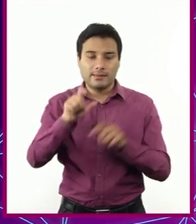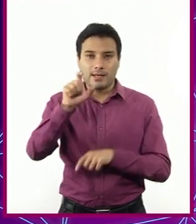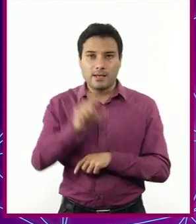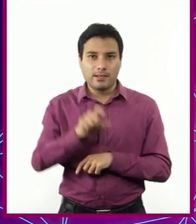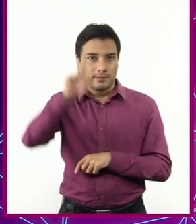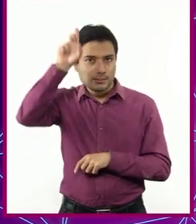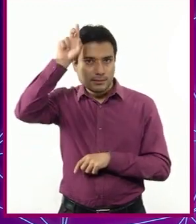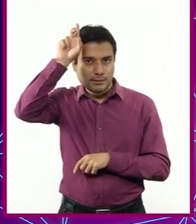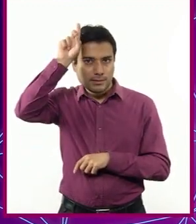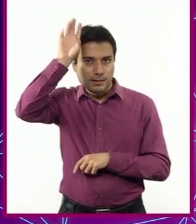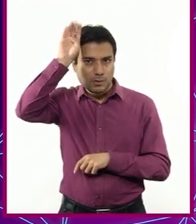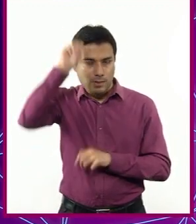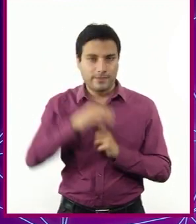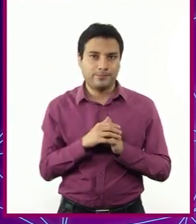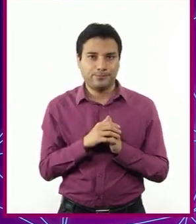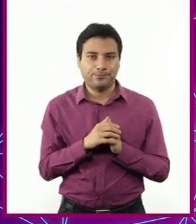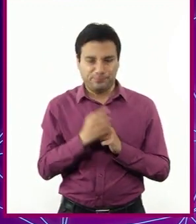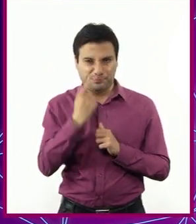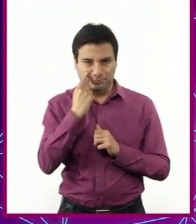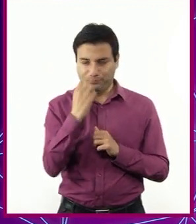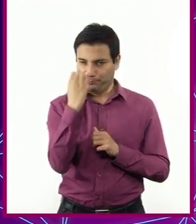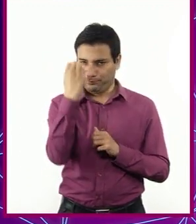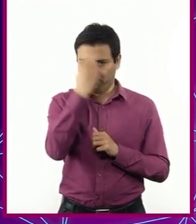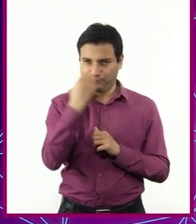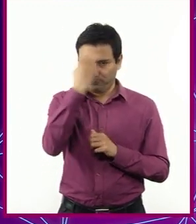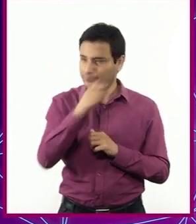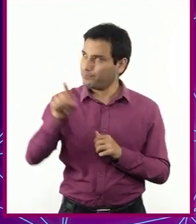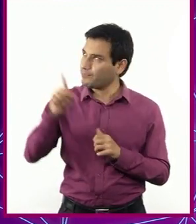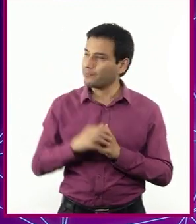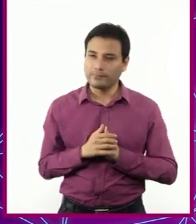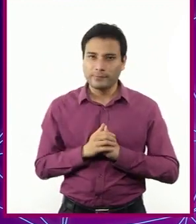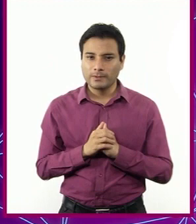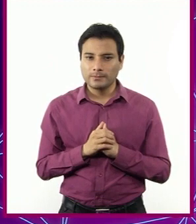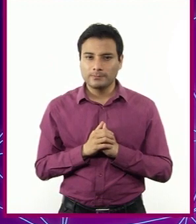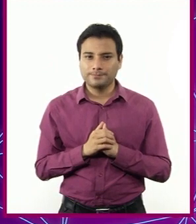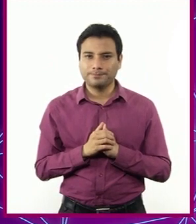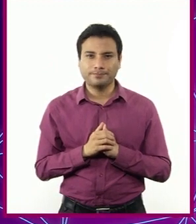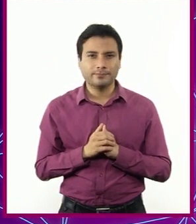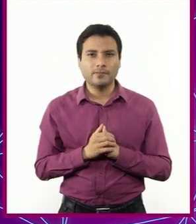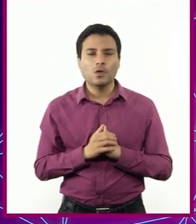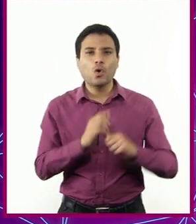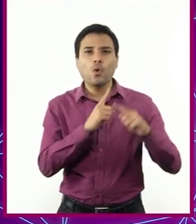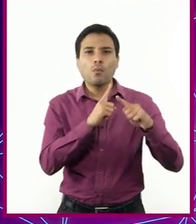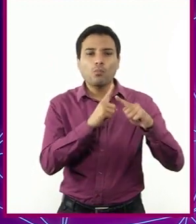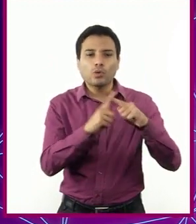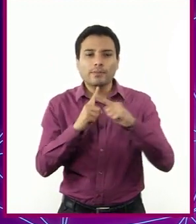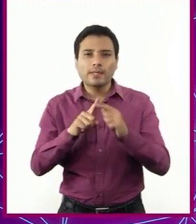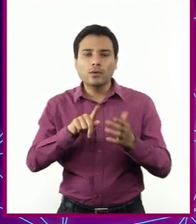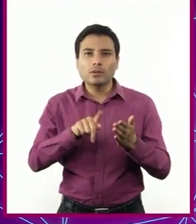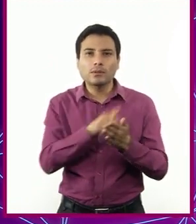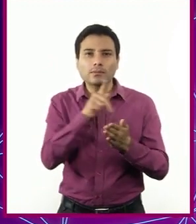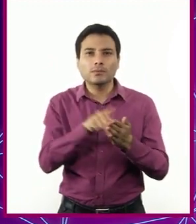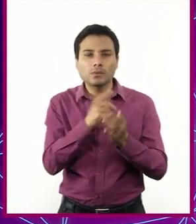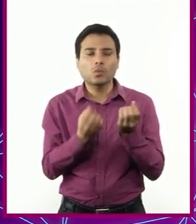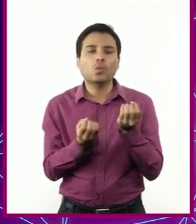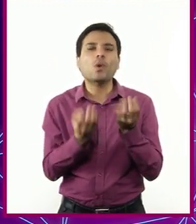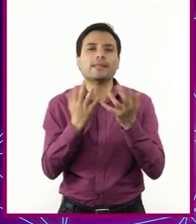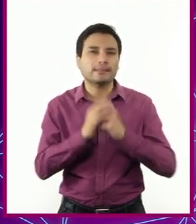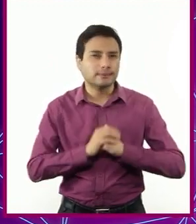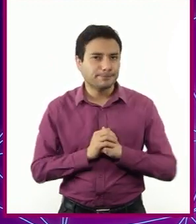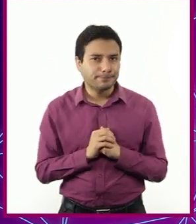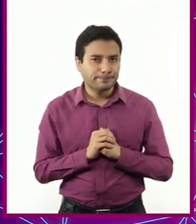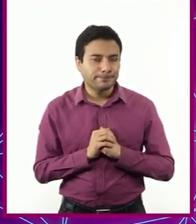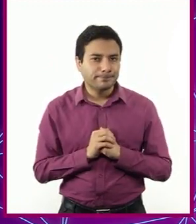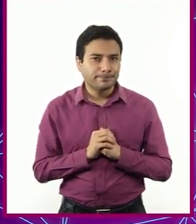39. Primero analicemos cuántas veces se multiplica la X por sí misma en el